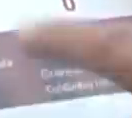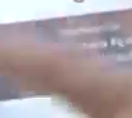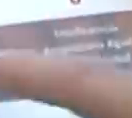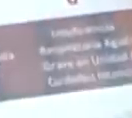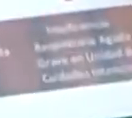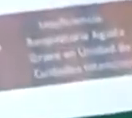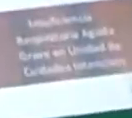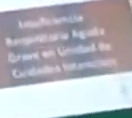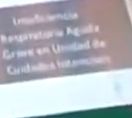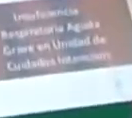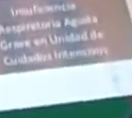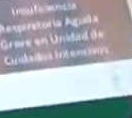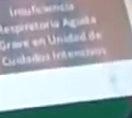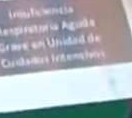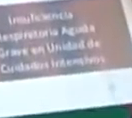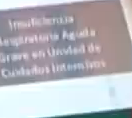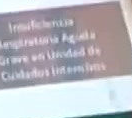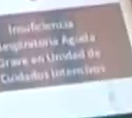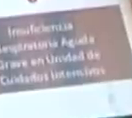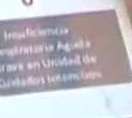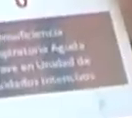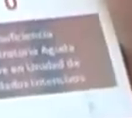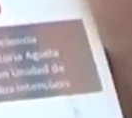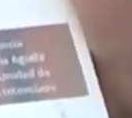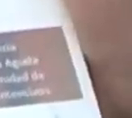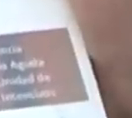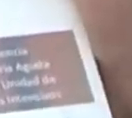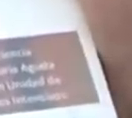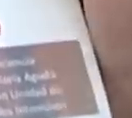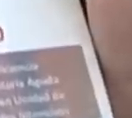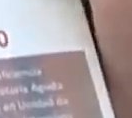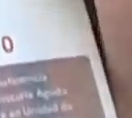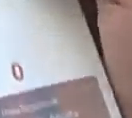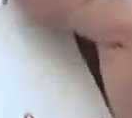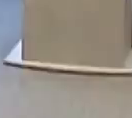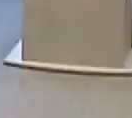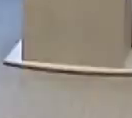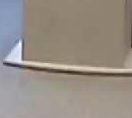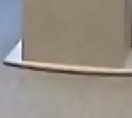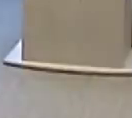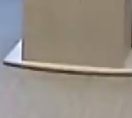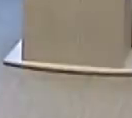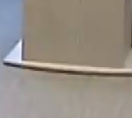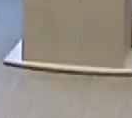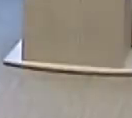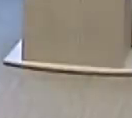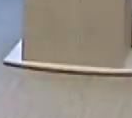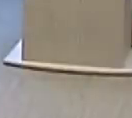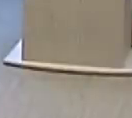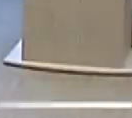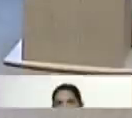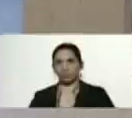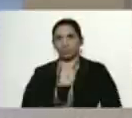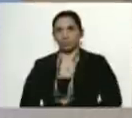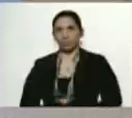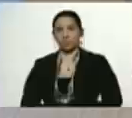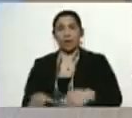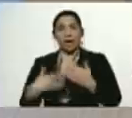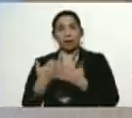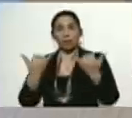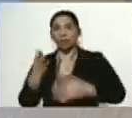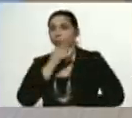fallecidas, 5 personas con insuficiencia respiratoria aguda moderada. En los actuales momentos no tenemos ninguna